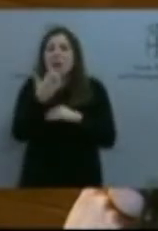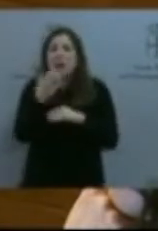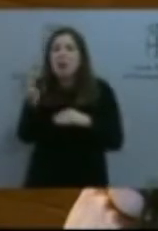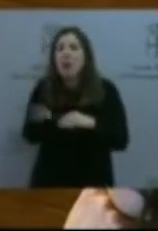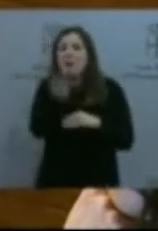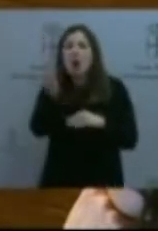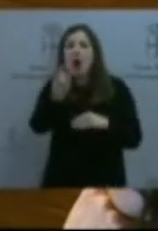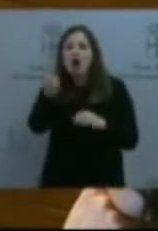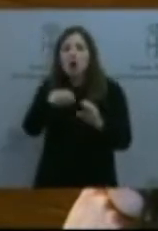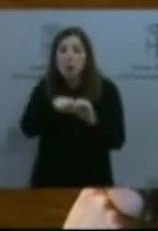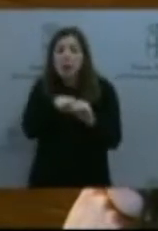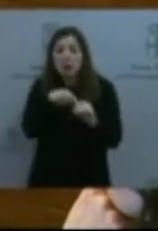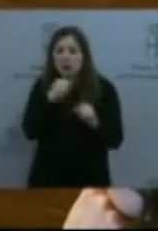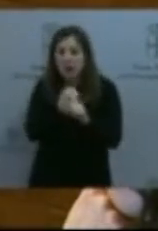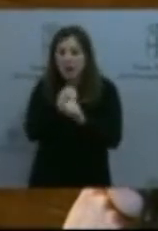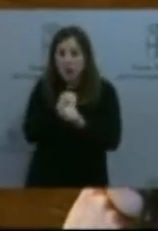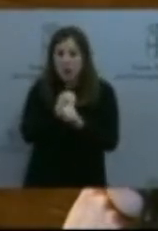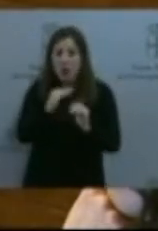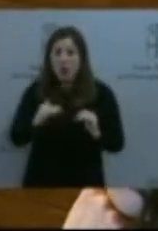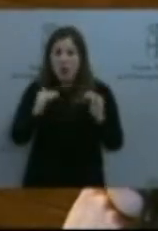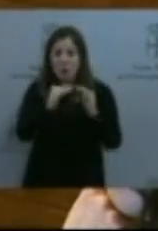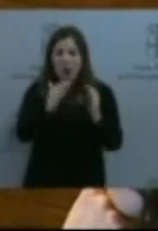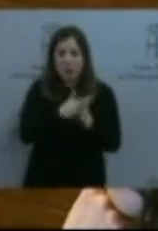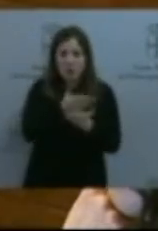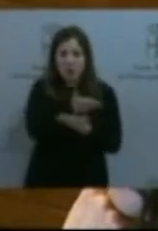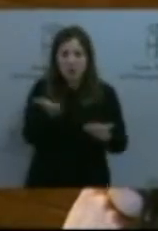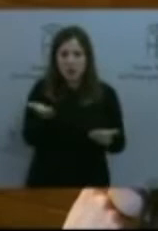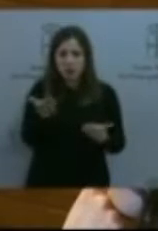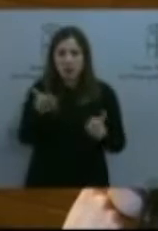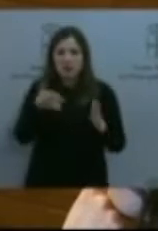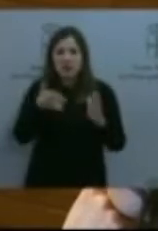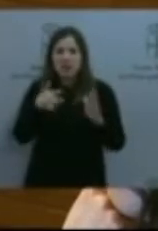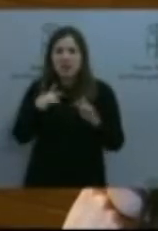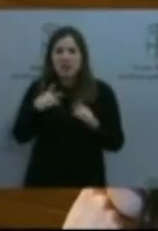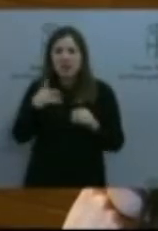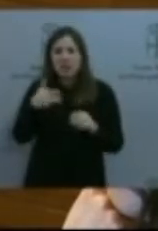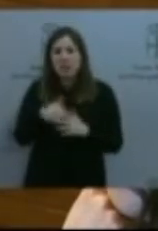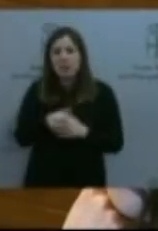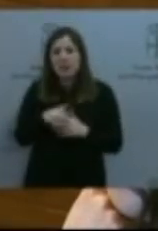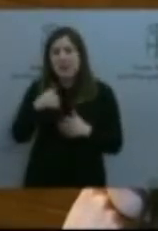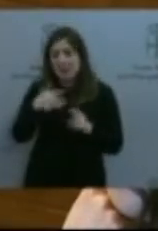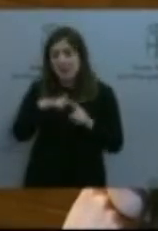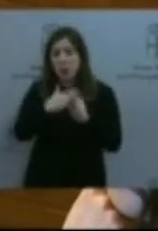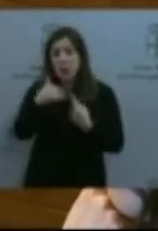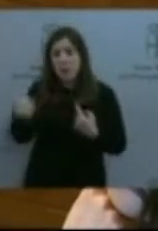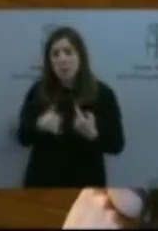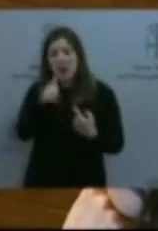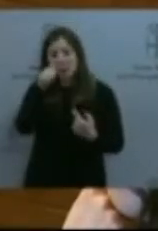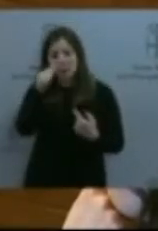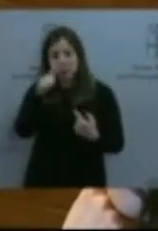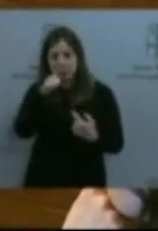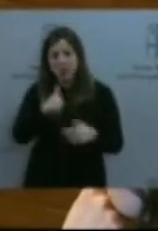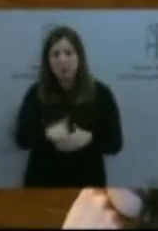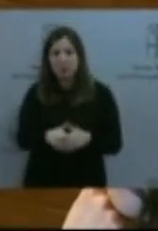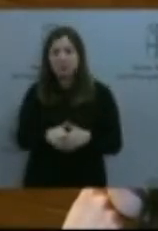compañeros. Esto es en situación de riesgo por embarazo. En situación de baja maternal, lo que nos encontramos es que las vacantes o mejoras